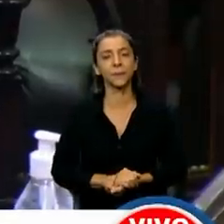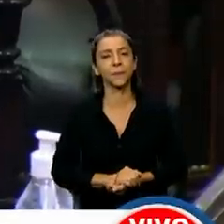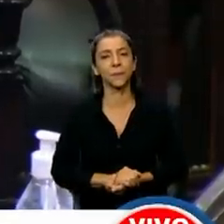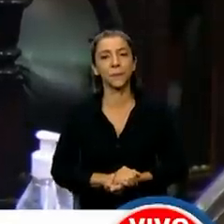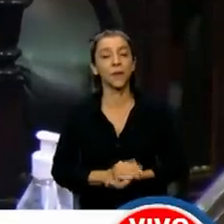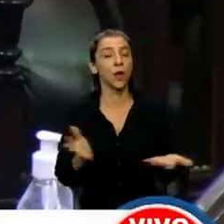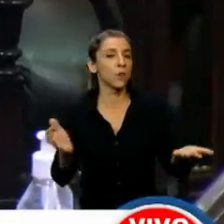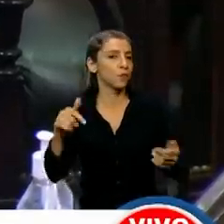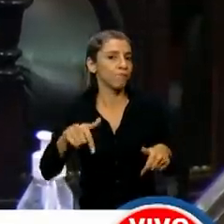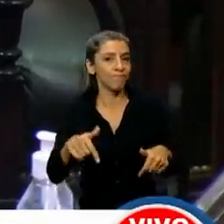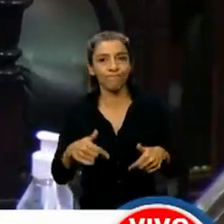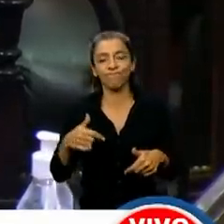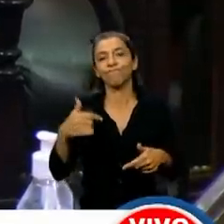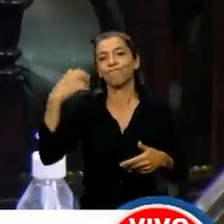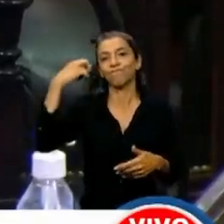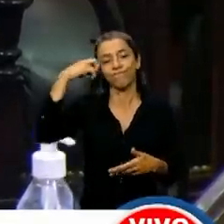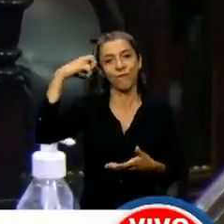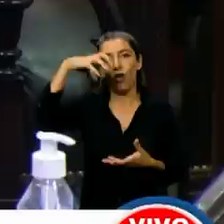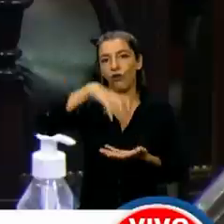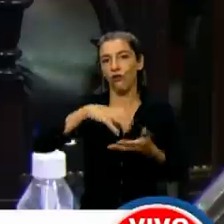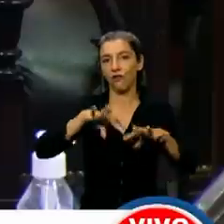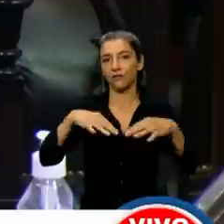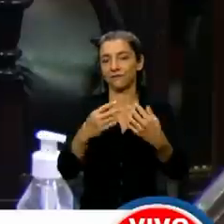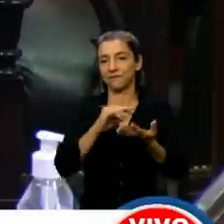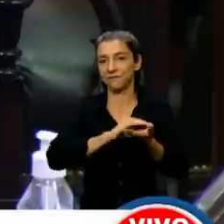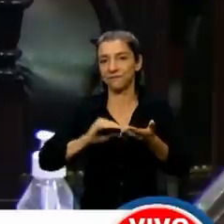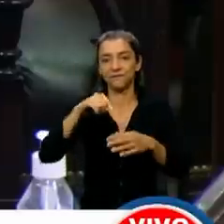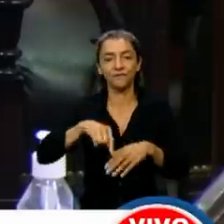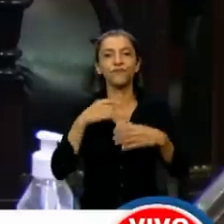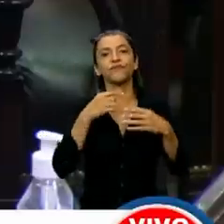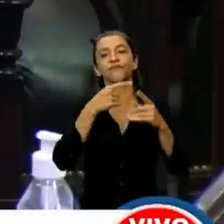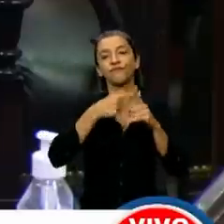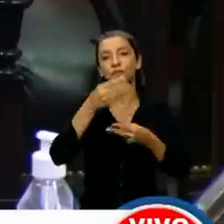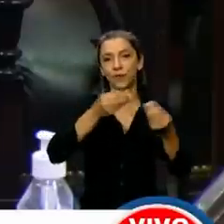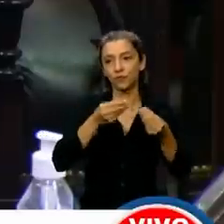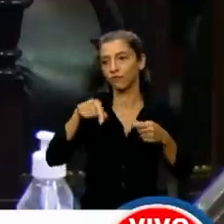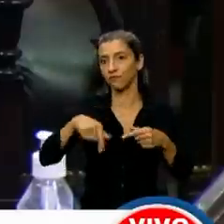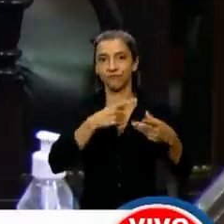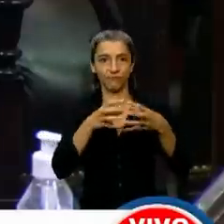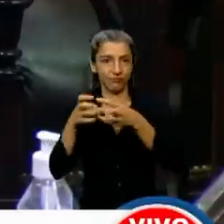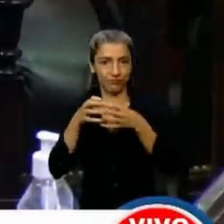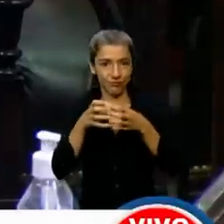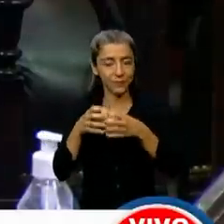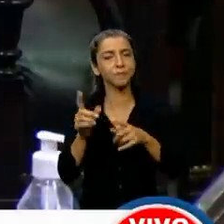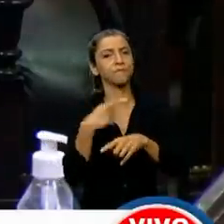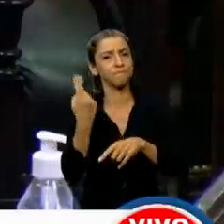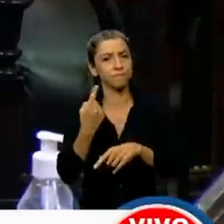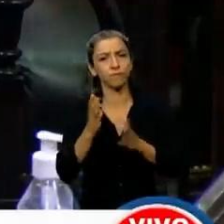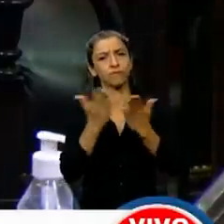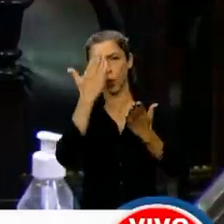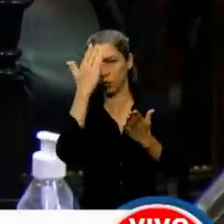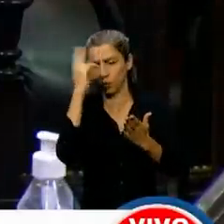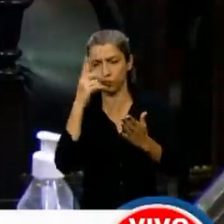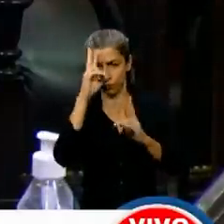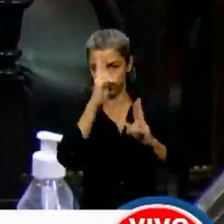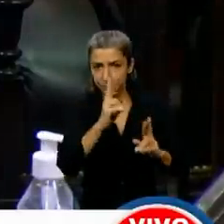en esta casa en la cámara diputados el tratamiento del presupuesto siguiendo la pauta constitucional pero también siguiendo un legado